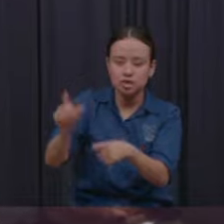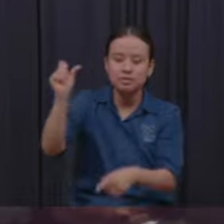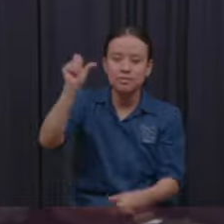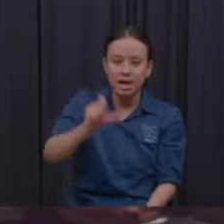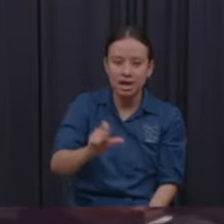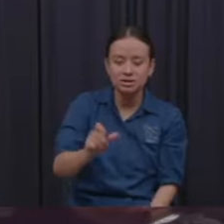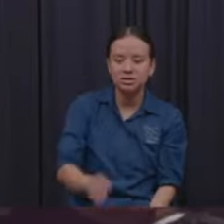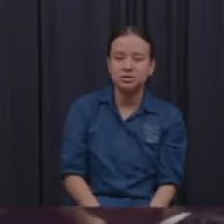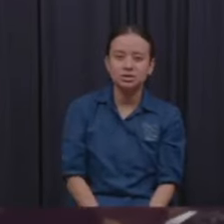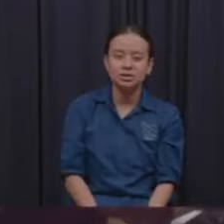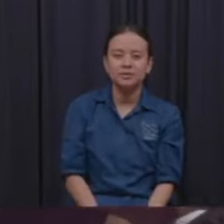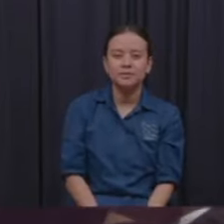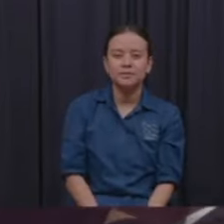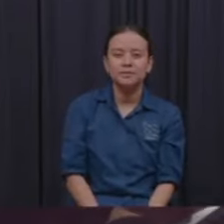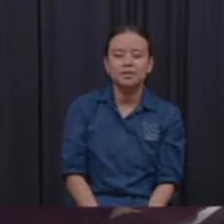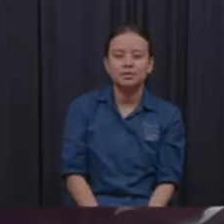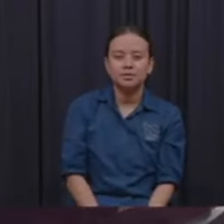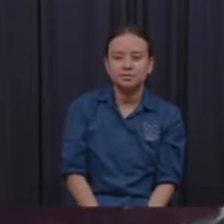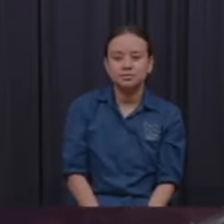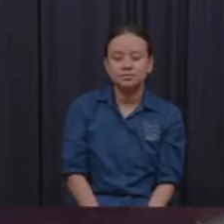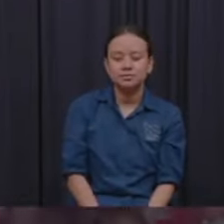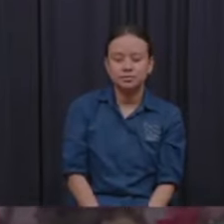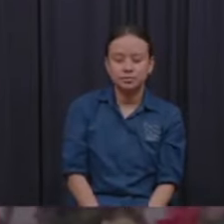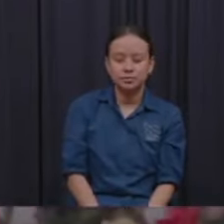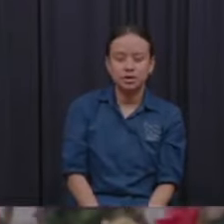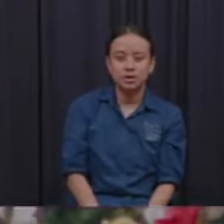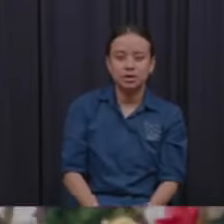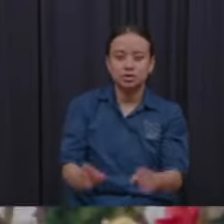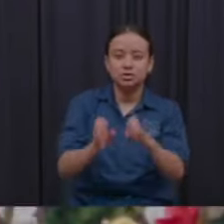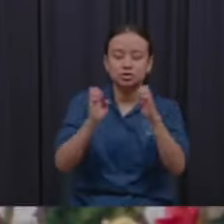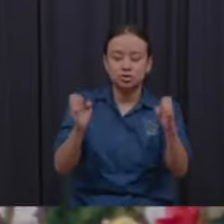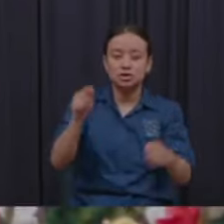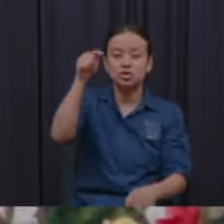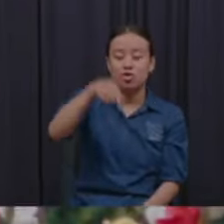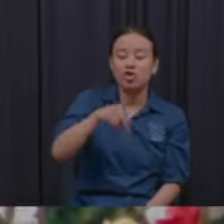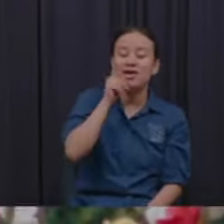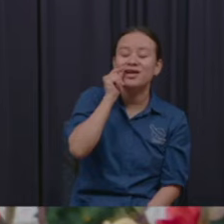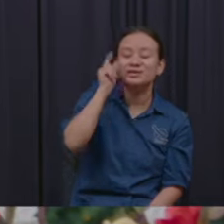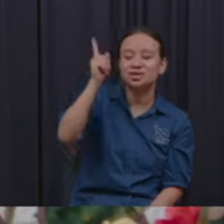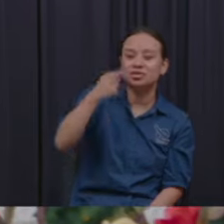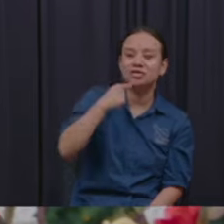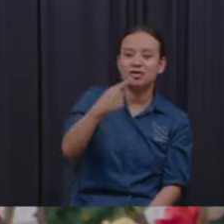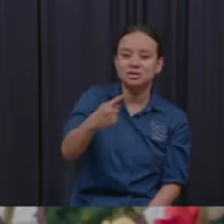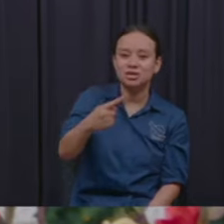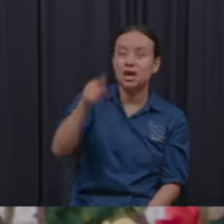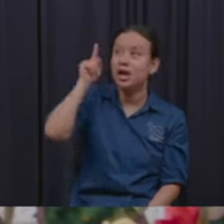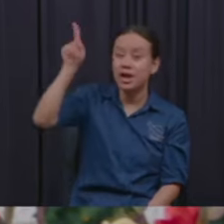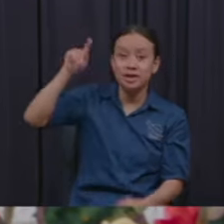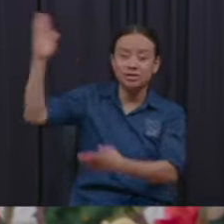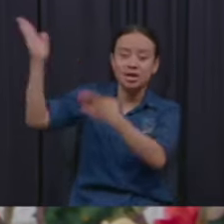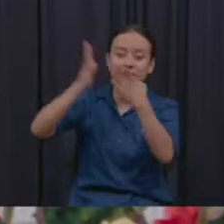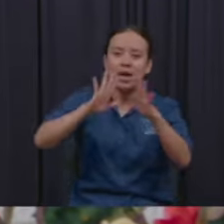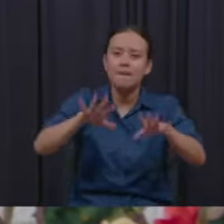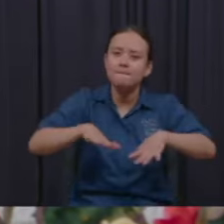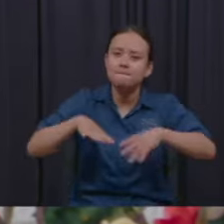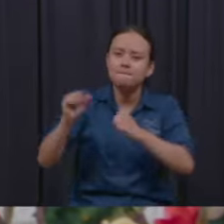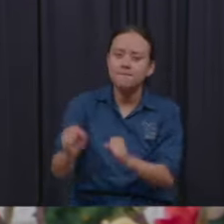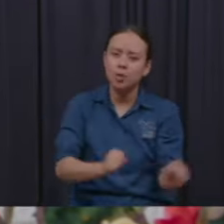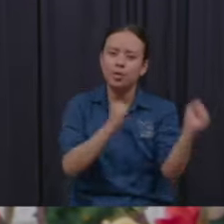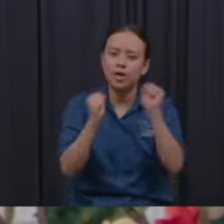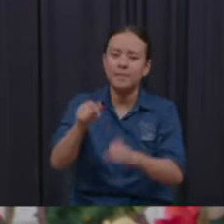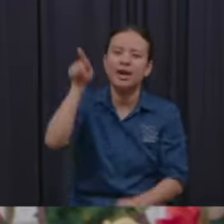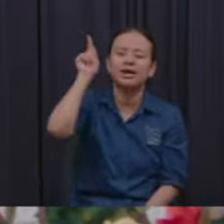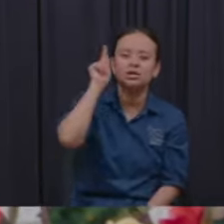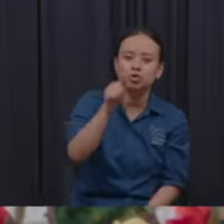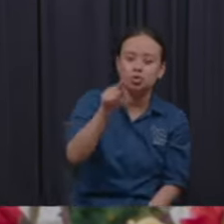Sión, pero puede estar encadenada. Pero hoy el Señor te da poder para que rompas esas